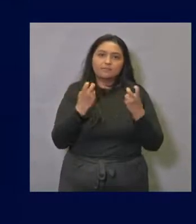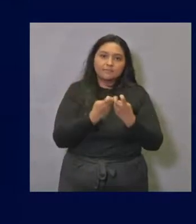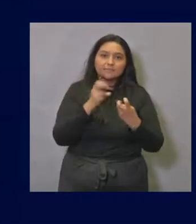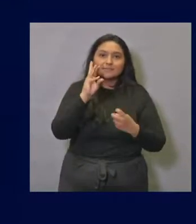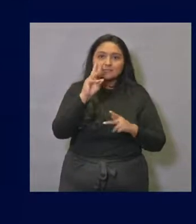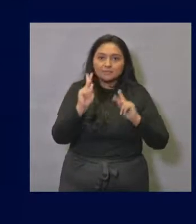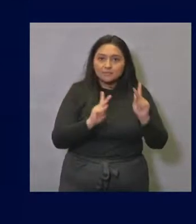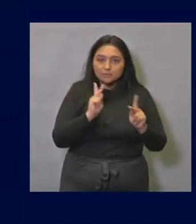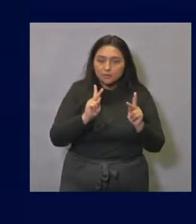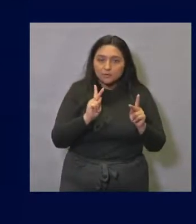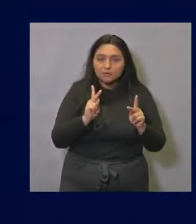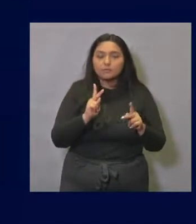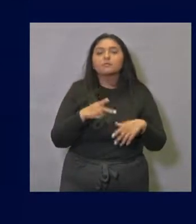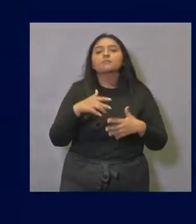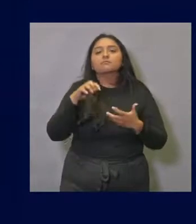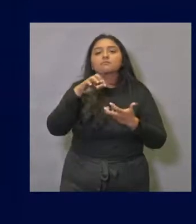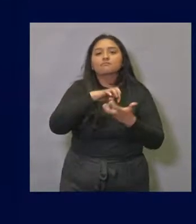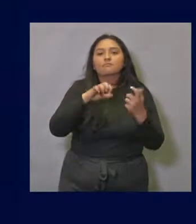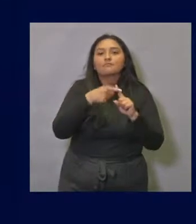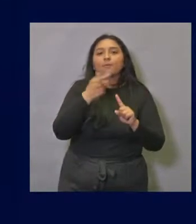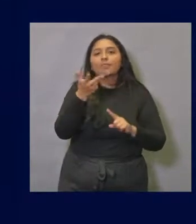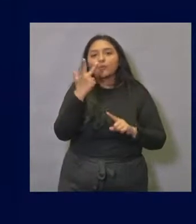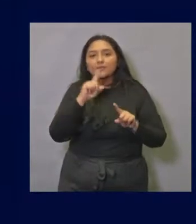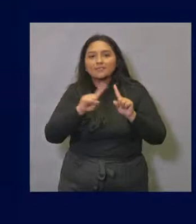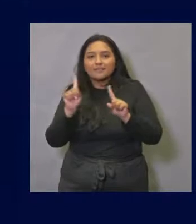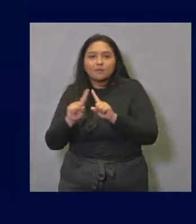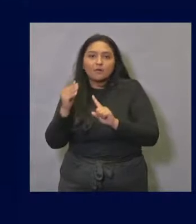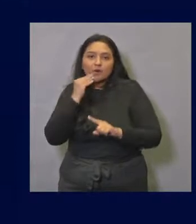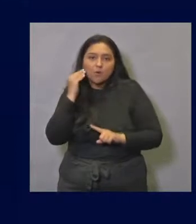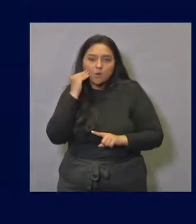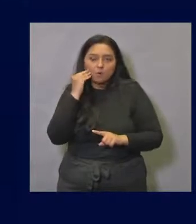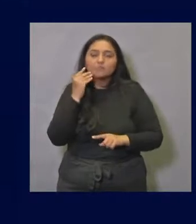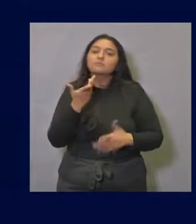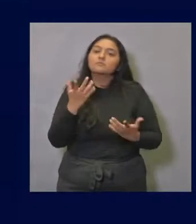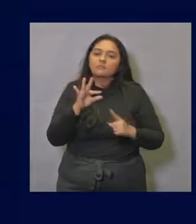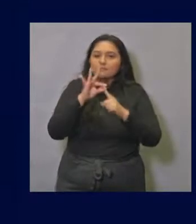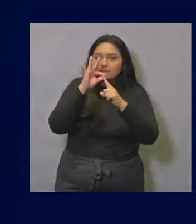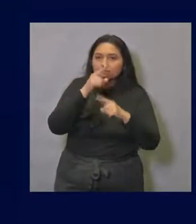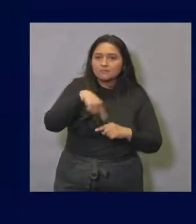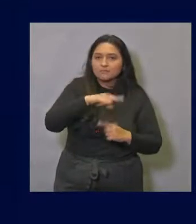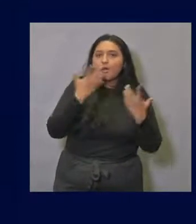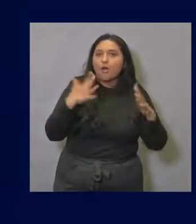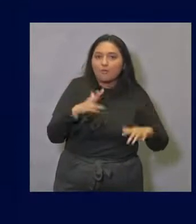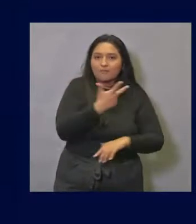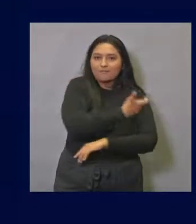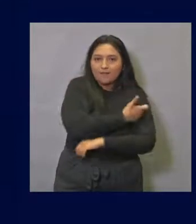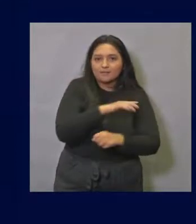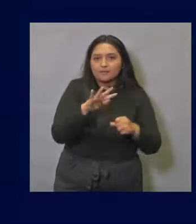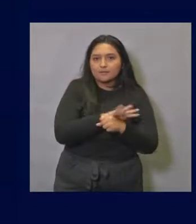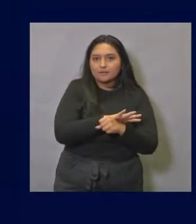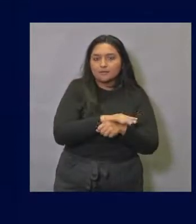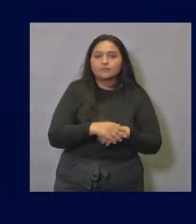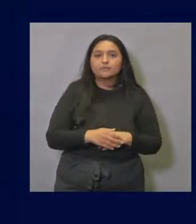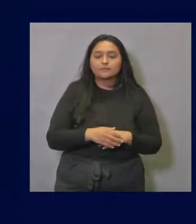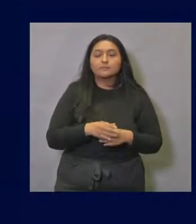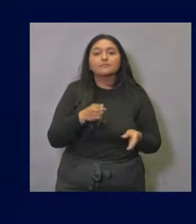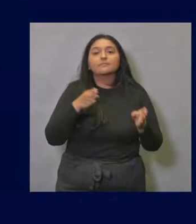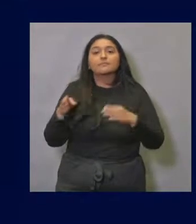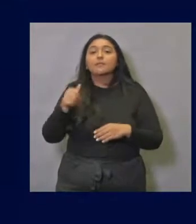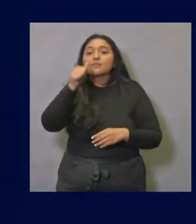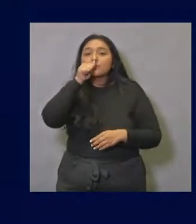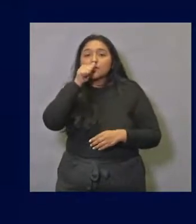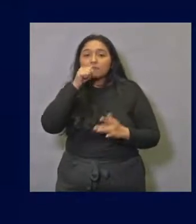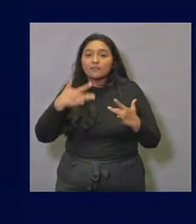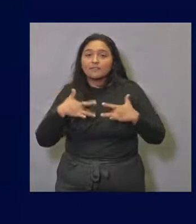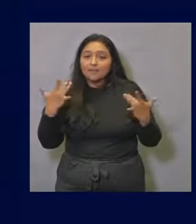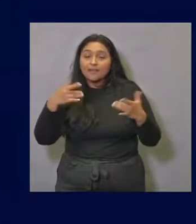un máximo de 3 hogares, a menos que todos en la mesa estén vacunados. Los eventos privados en espacios